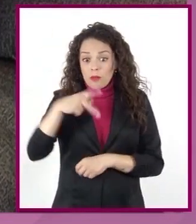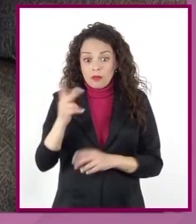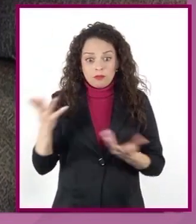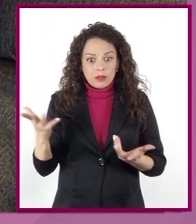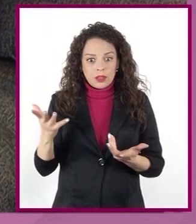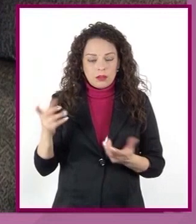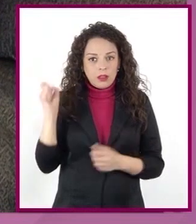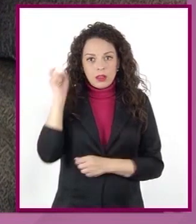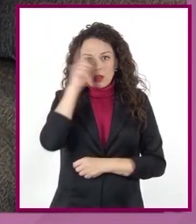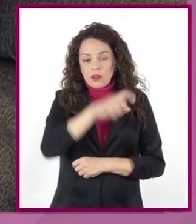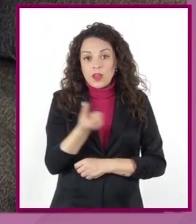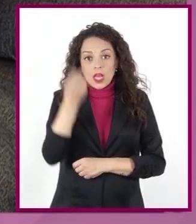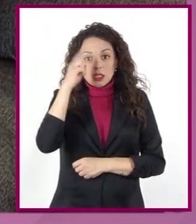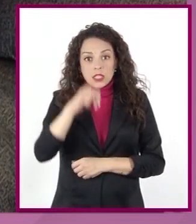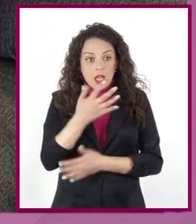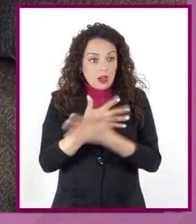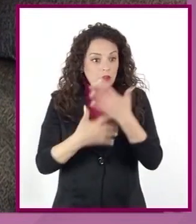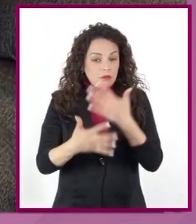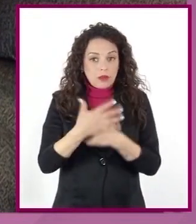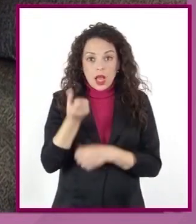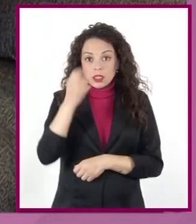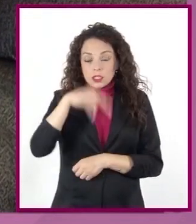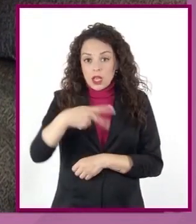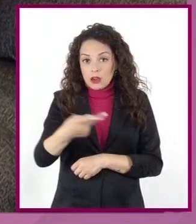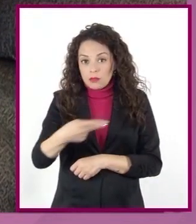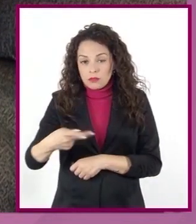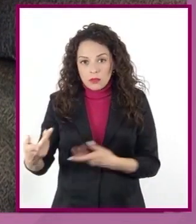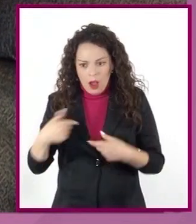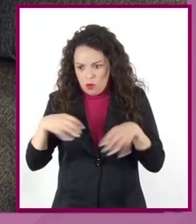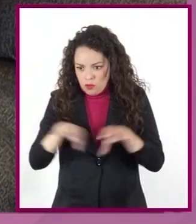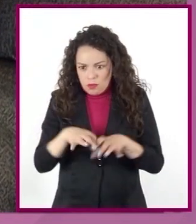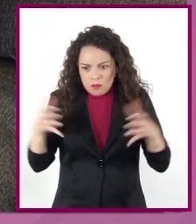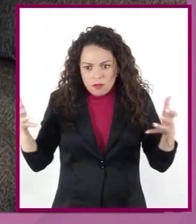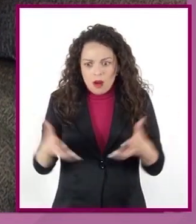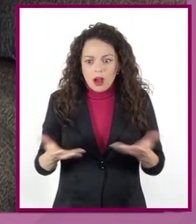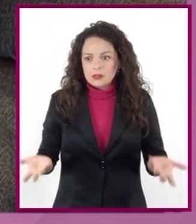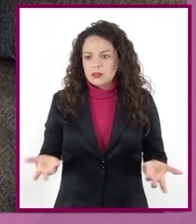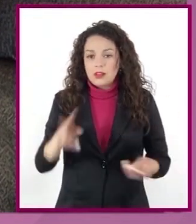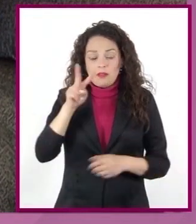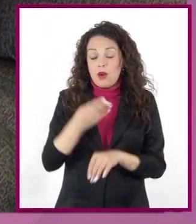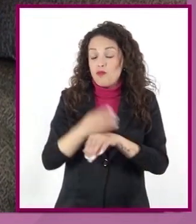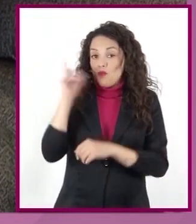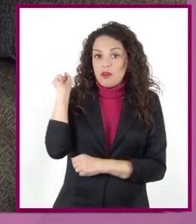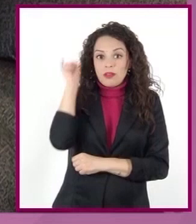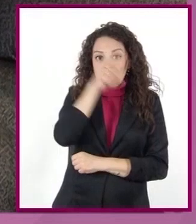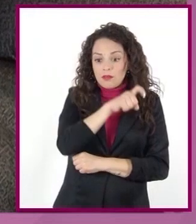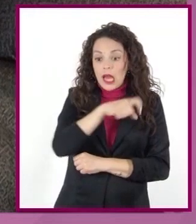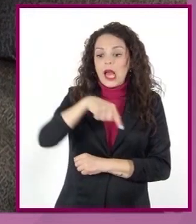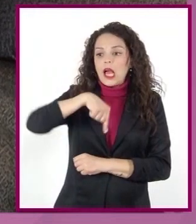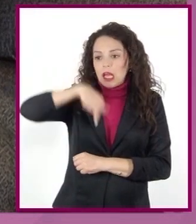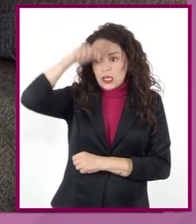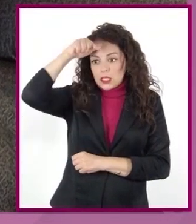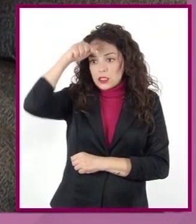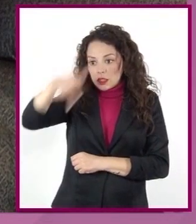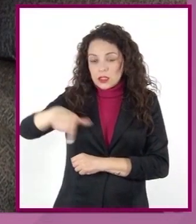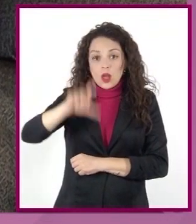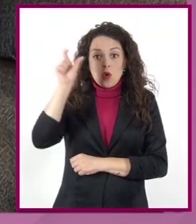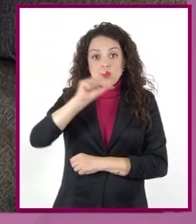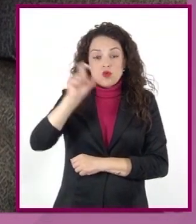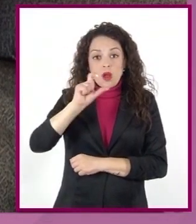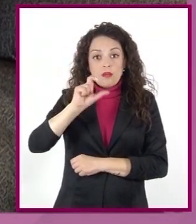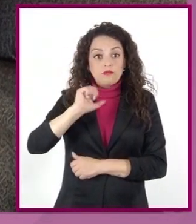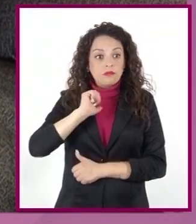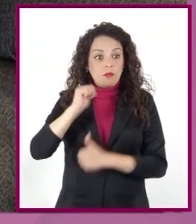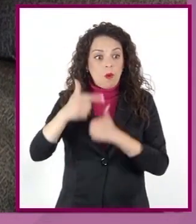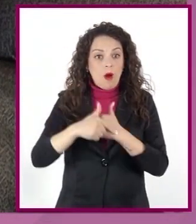sin pies me llevó a una situación emocional muy difícil, la verdad. Yo llegué a darme cuenta que lo físico nos tumba, por lo que muchas